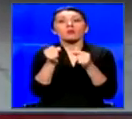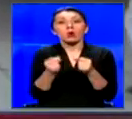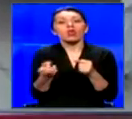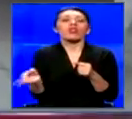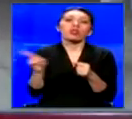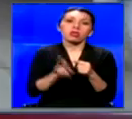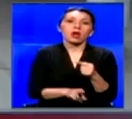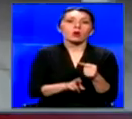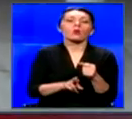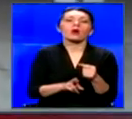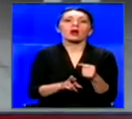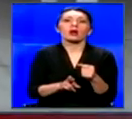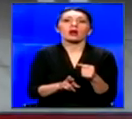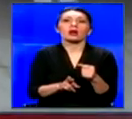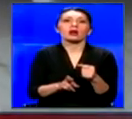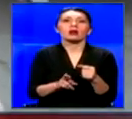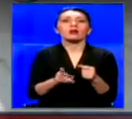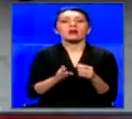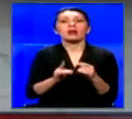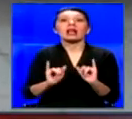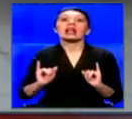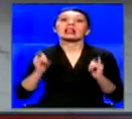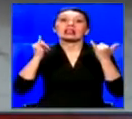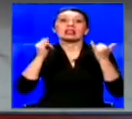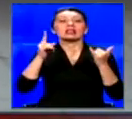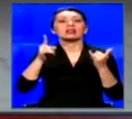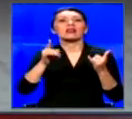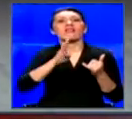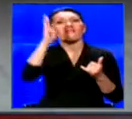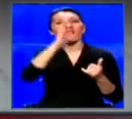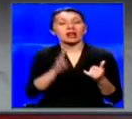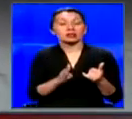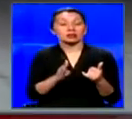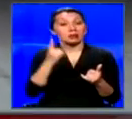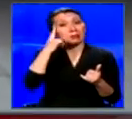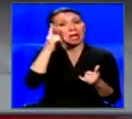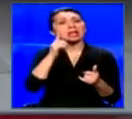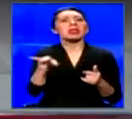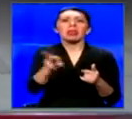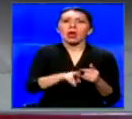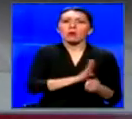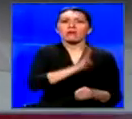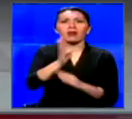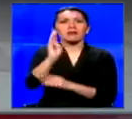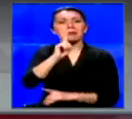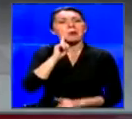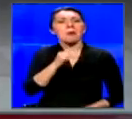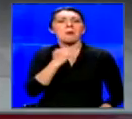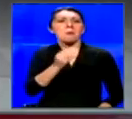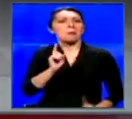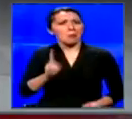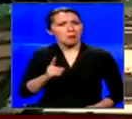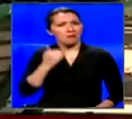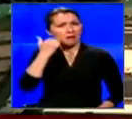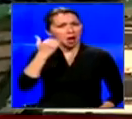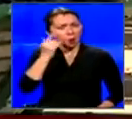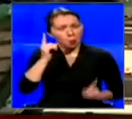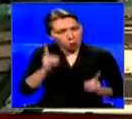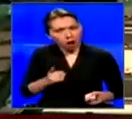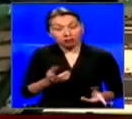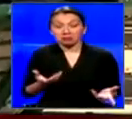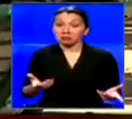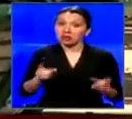volver a entretener lo que es Brasil. Piensa volver y ni siquiera se arruga en decirlo. Y es que según los